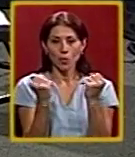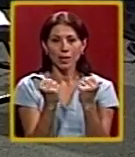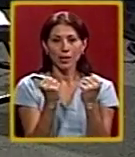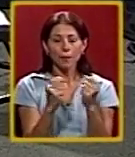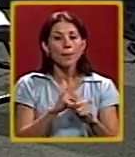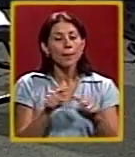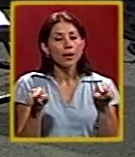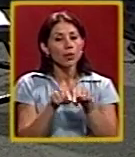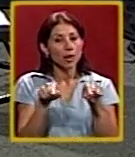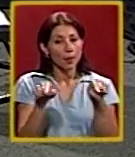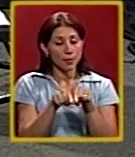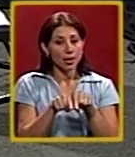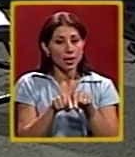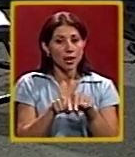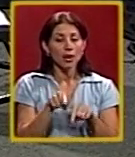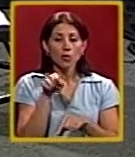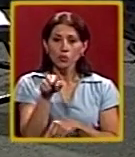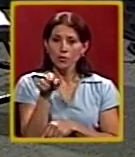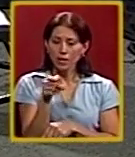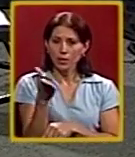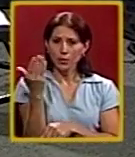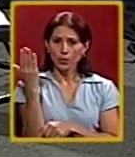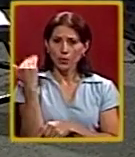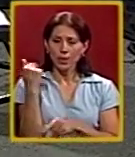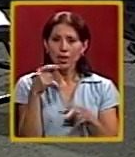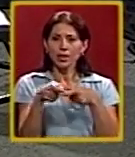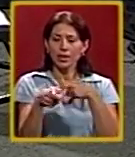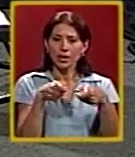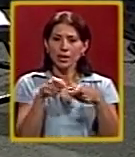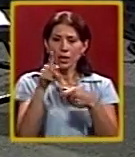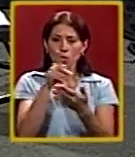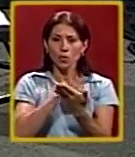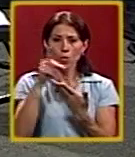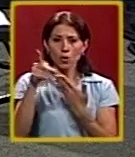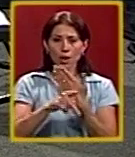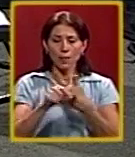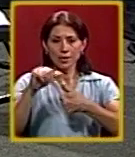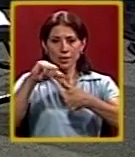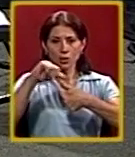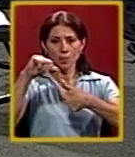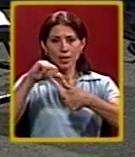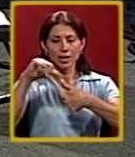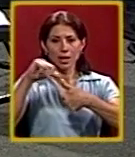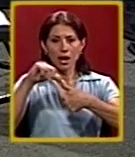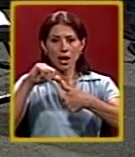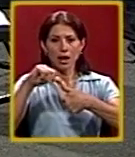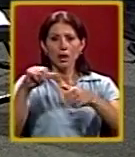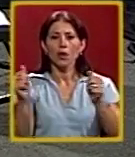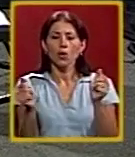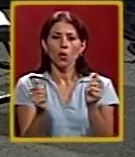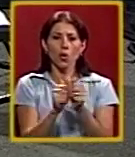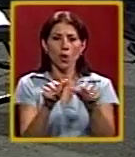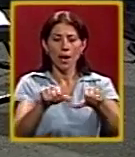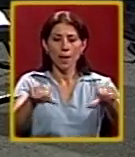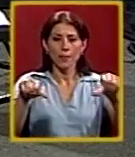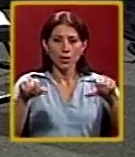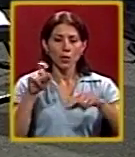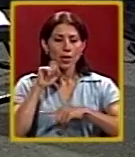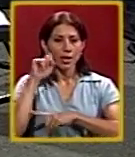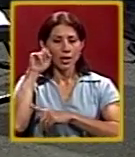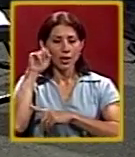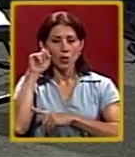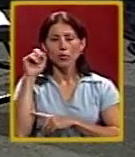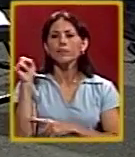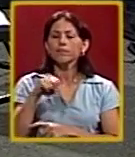Pero también estuvo dirigiendo un programa en Centroamérica con ámbito de género, ¿no es cierto?